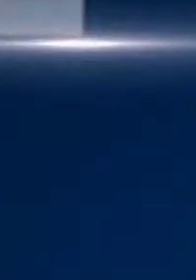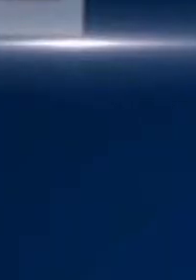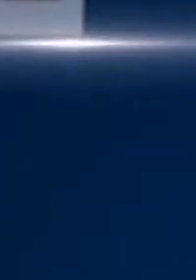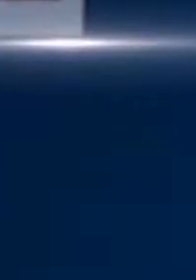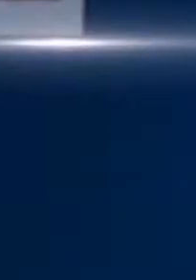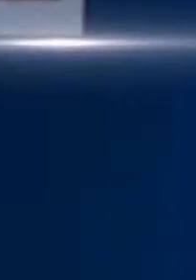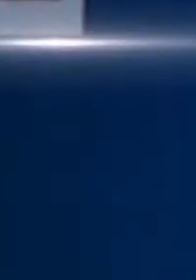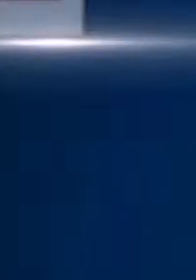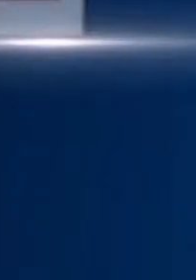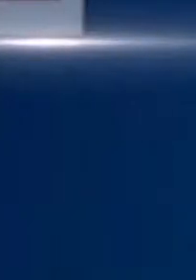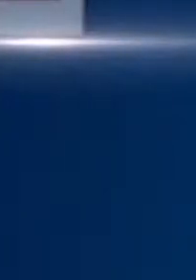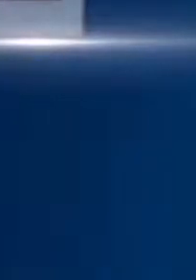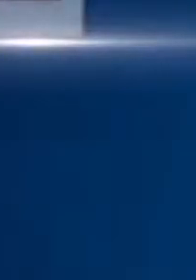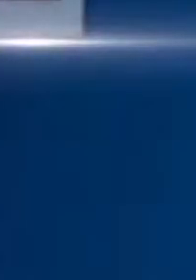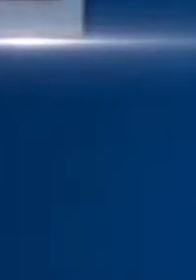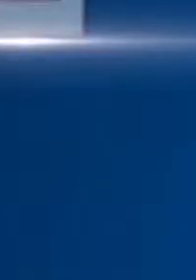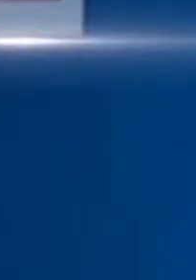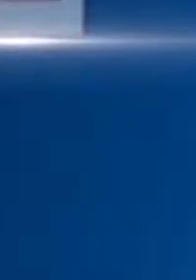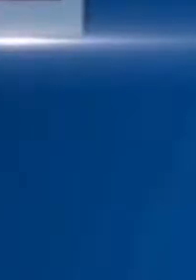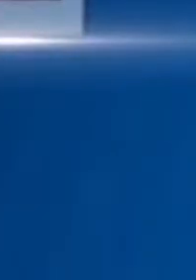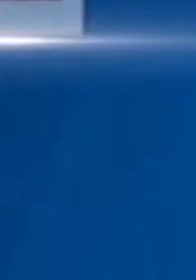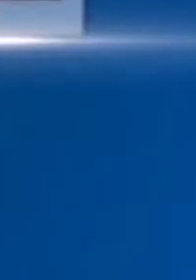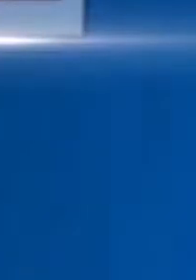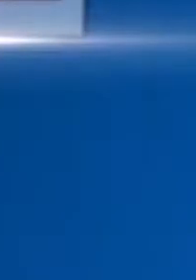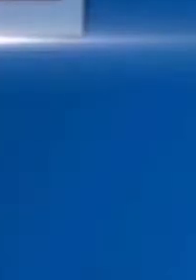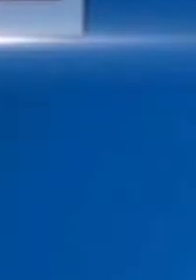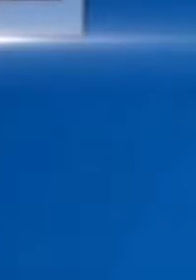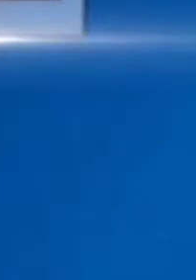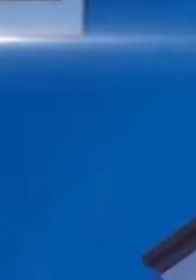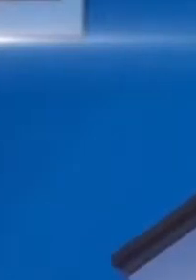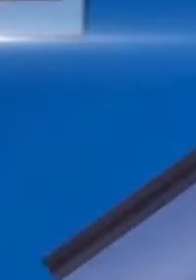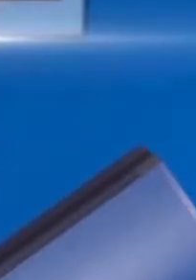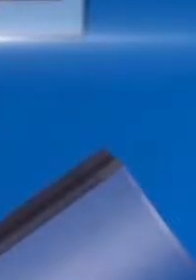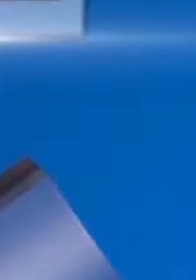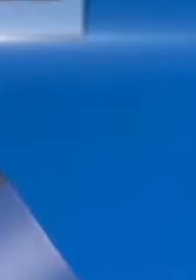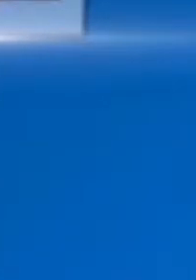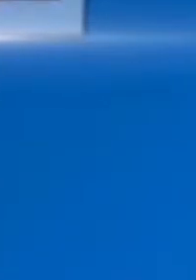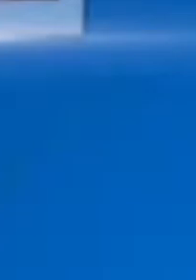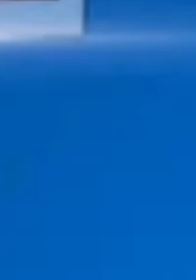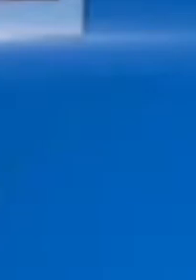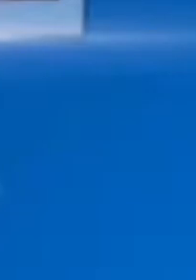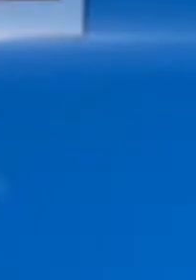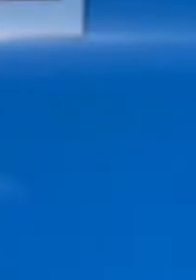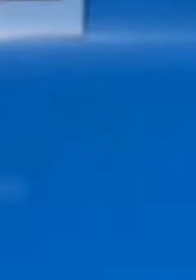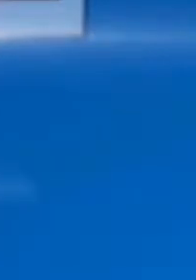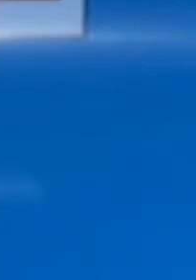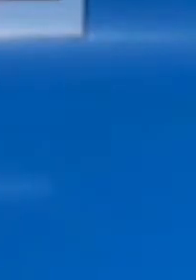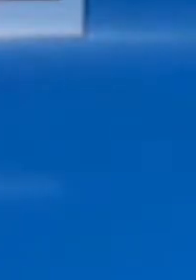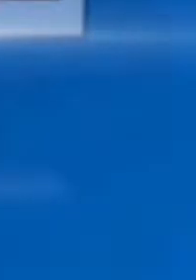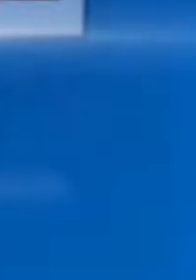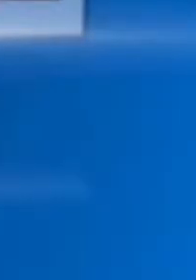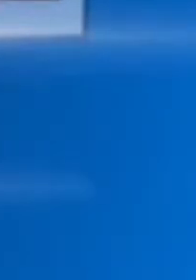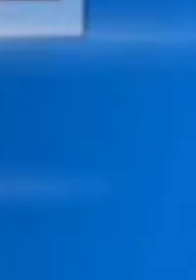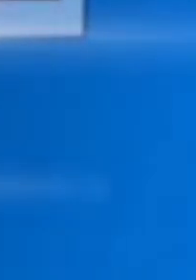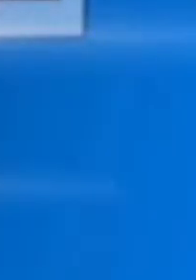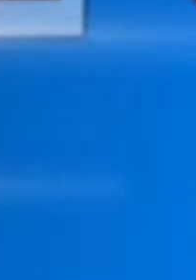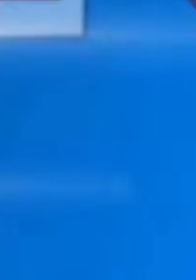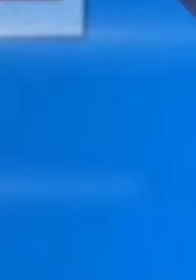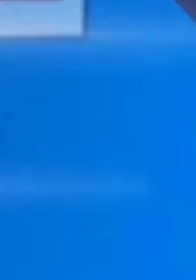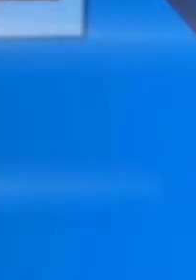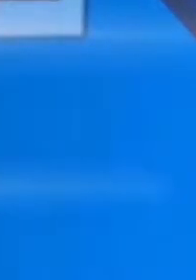hugo villacrés economista máster en ciencias económicas máster en administración de